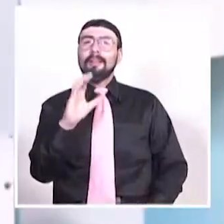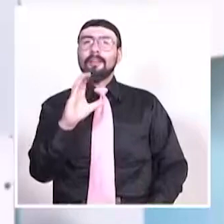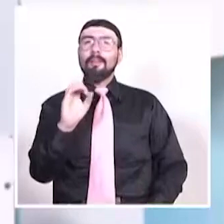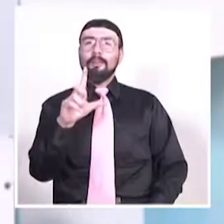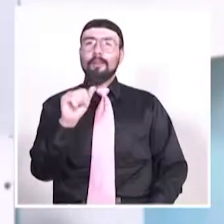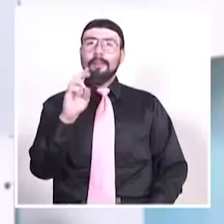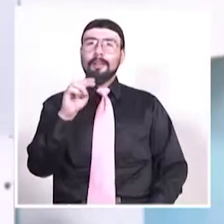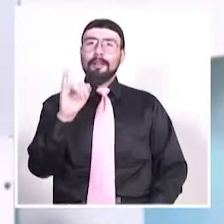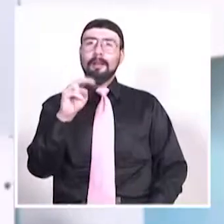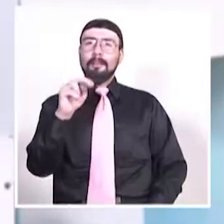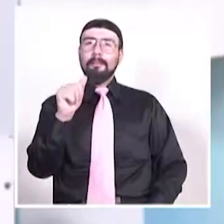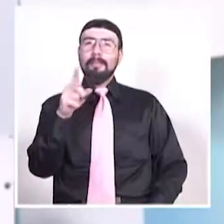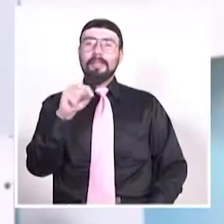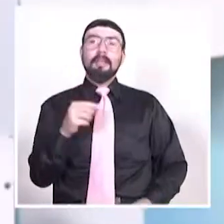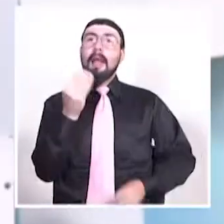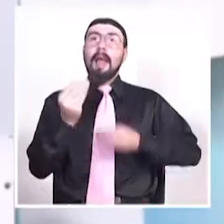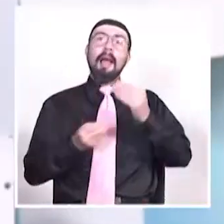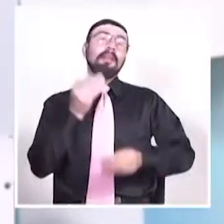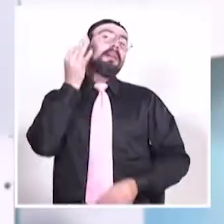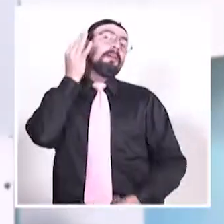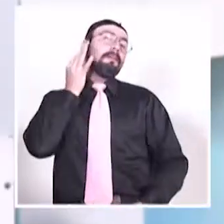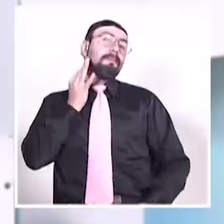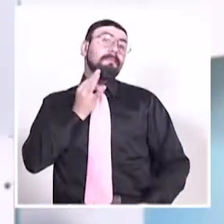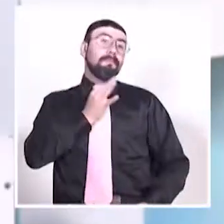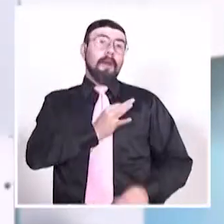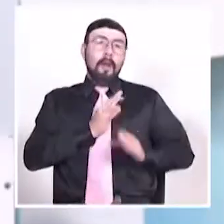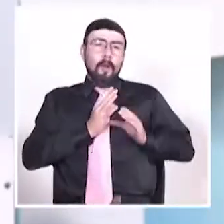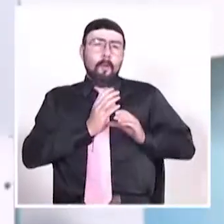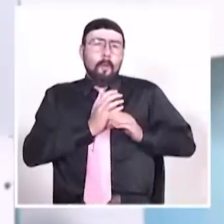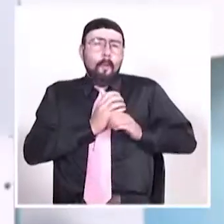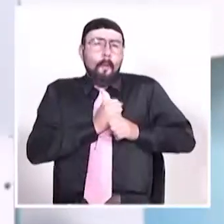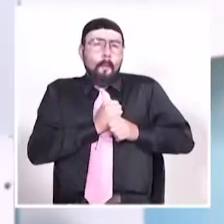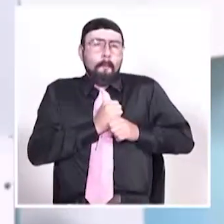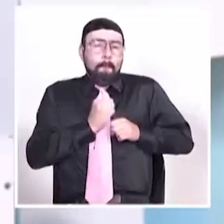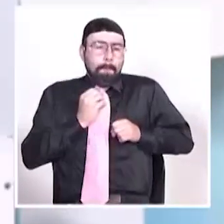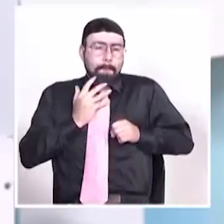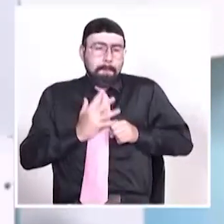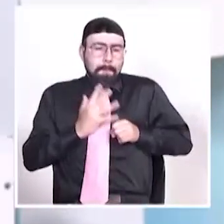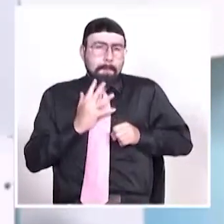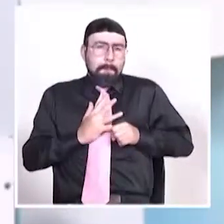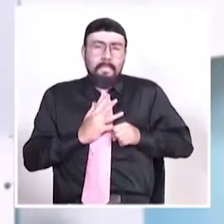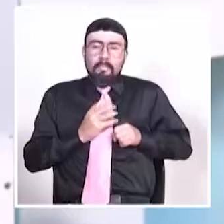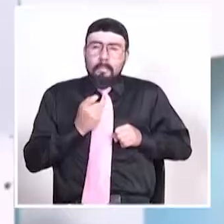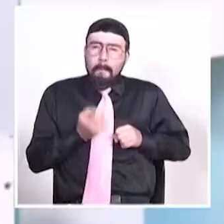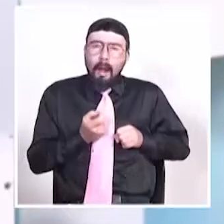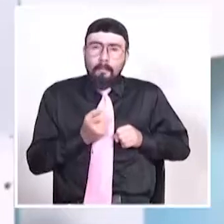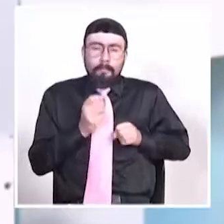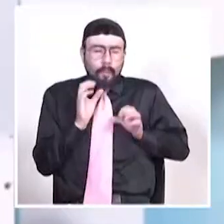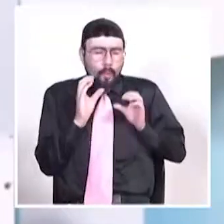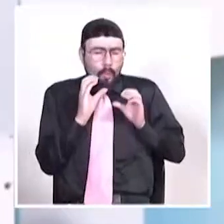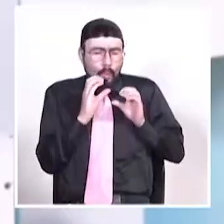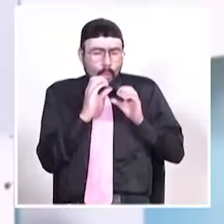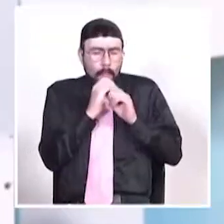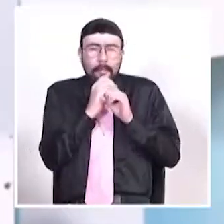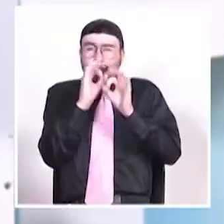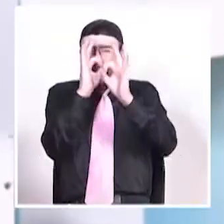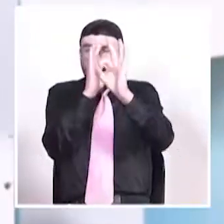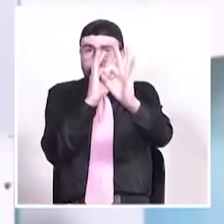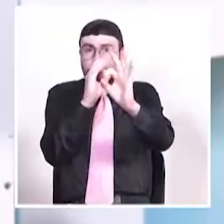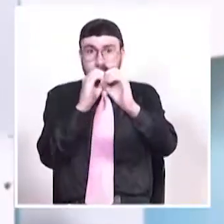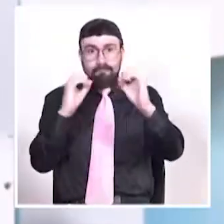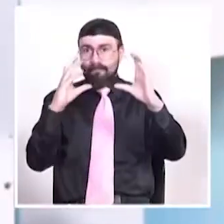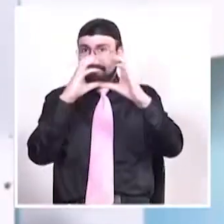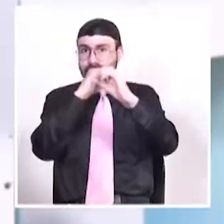las arterias se cierren, ¿cierto? Se vuelvan, que el diámetro del vaso se cierre y se aumente la presión